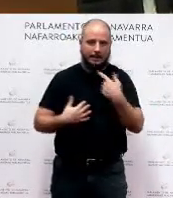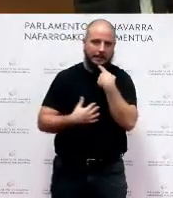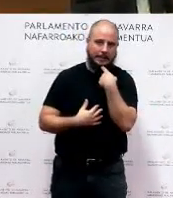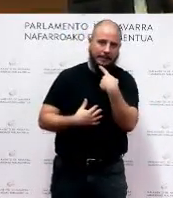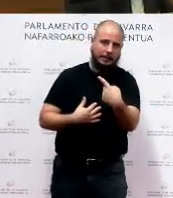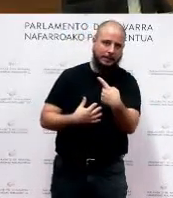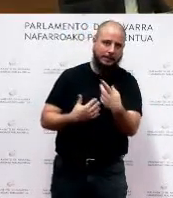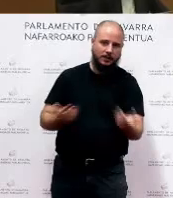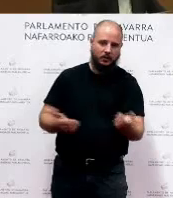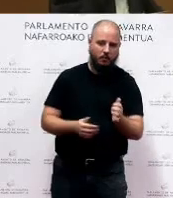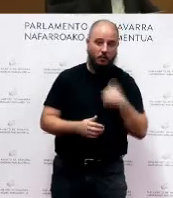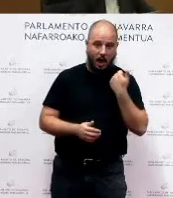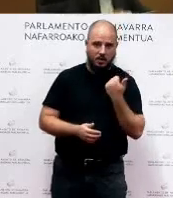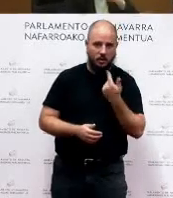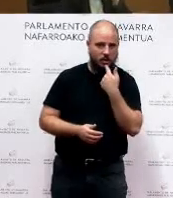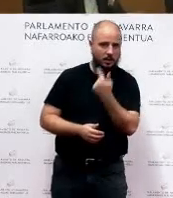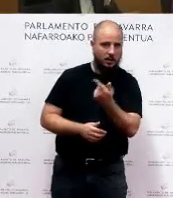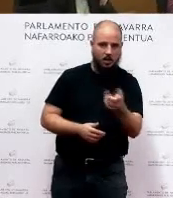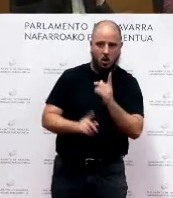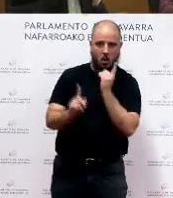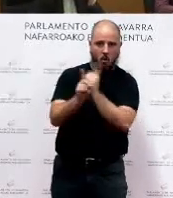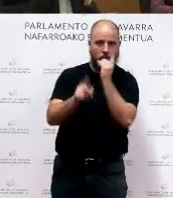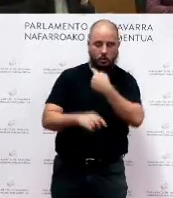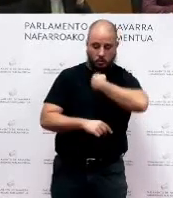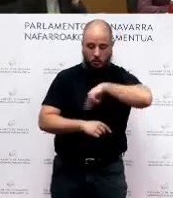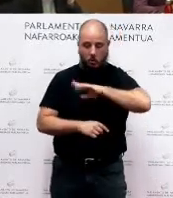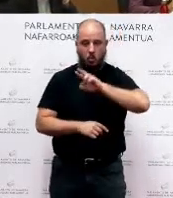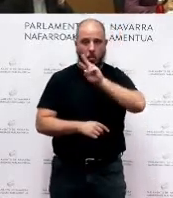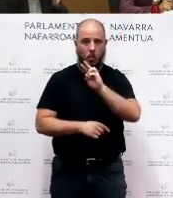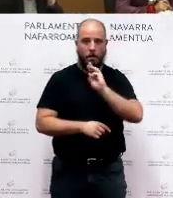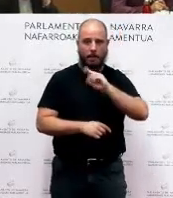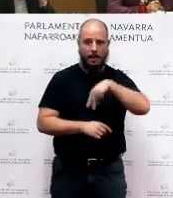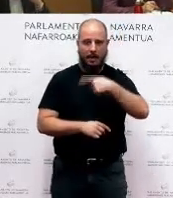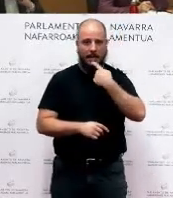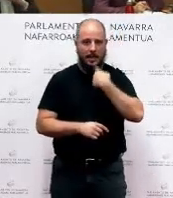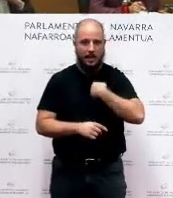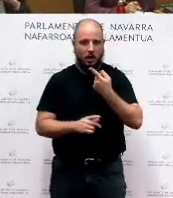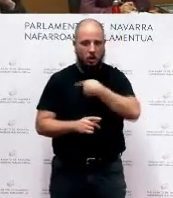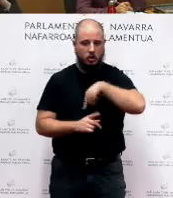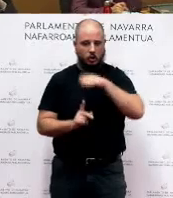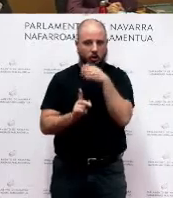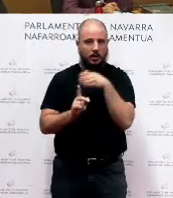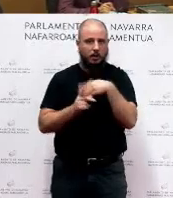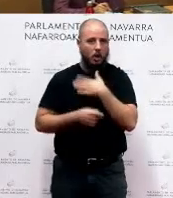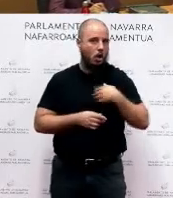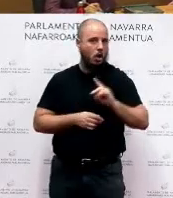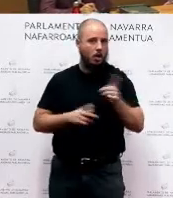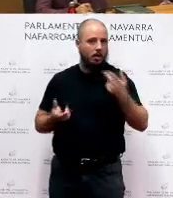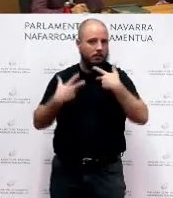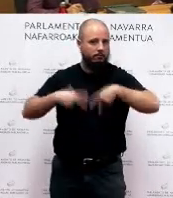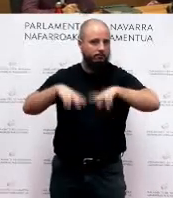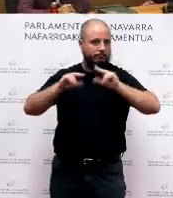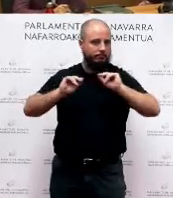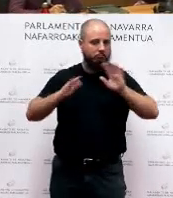manera falsa a la oposición, en concreto a UPN, que no queremos intervenir. Y asunto zanjado. Con estas dos cosas ya